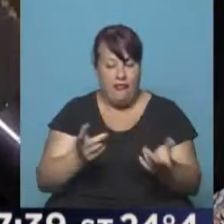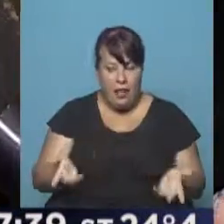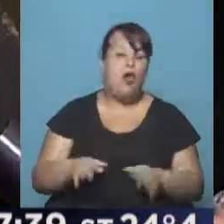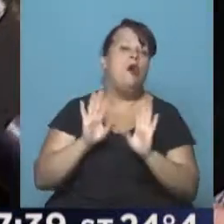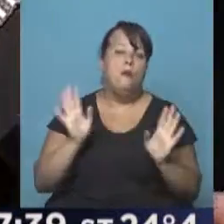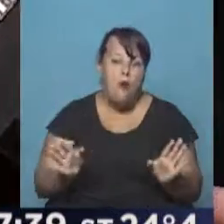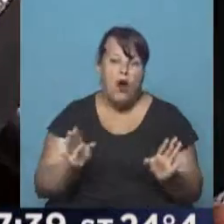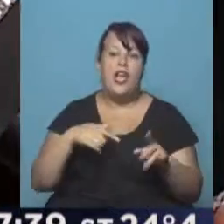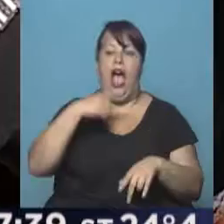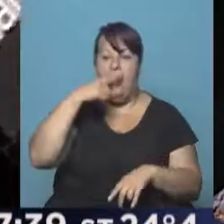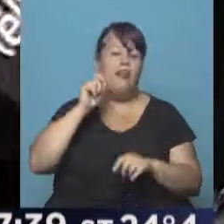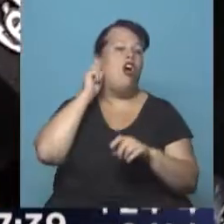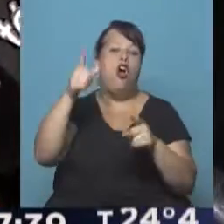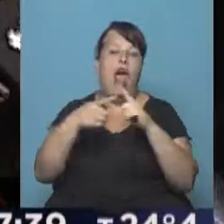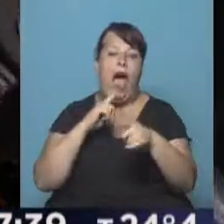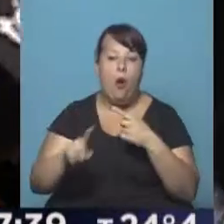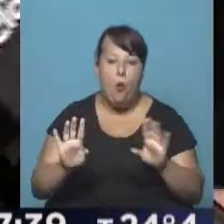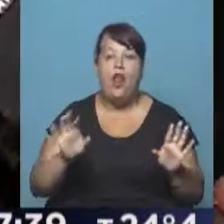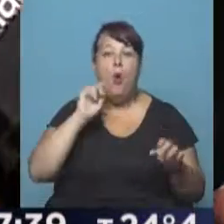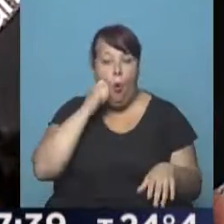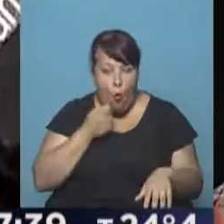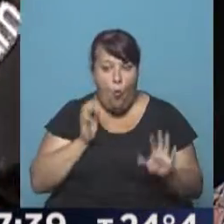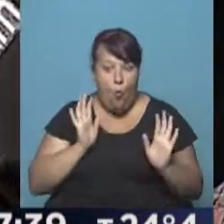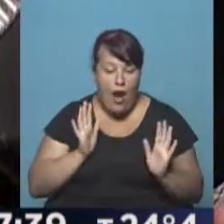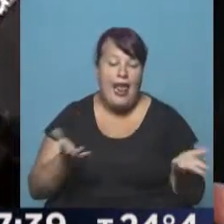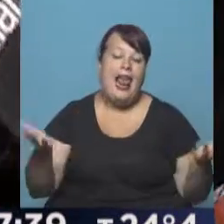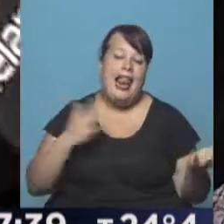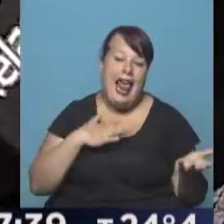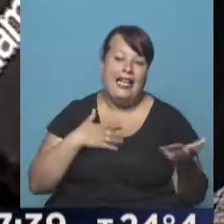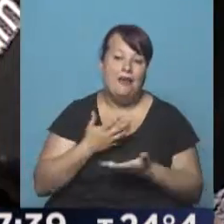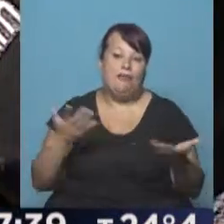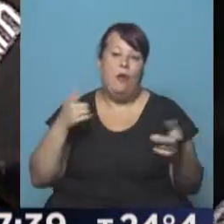eso, bueno, terminamos alcanzando este consenso, lo cual es bueno. Lamentamos que haya sido por este procedimiento, ¿no?